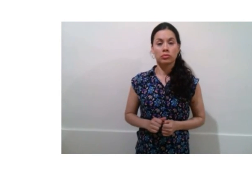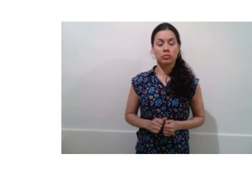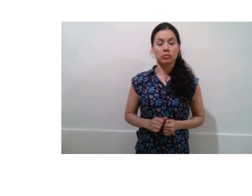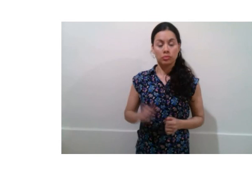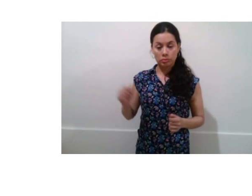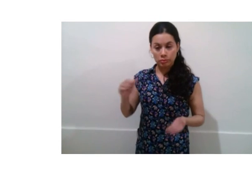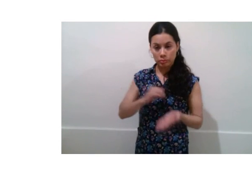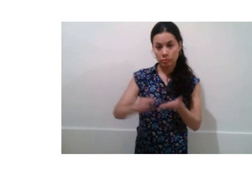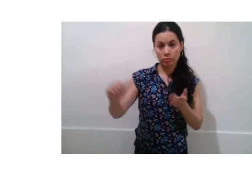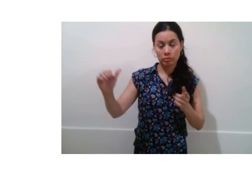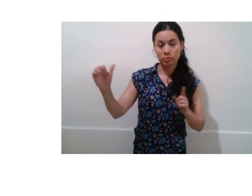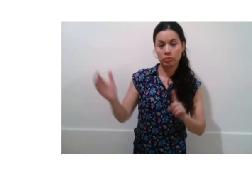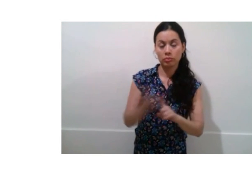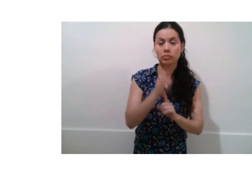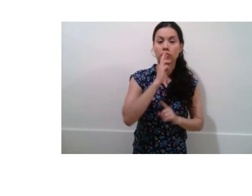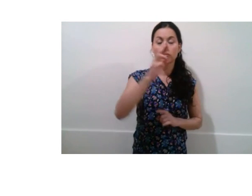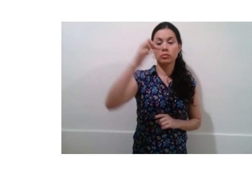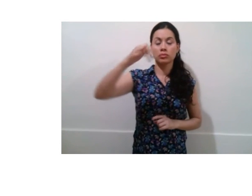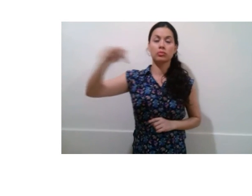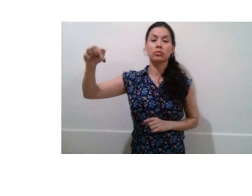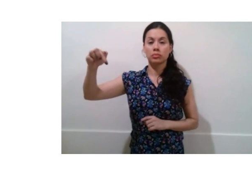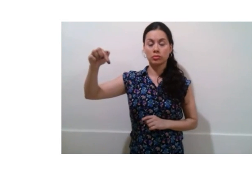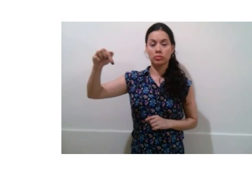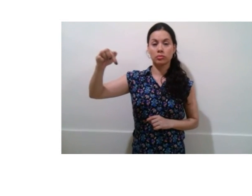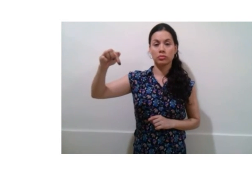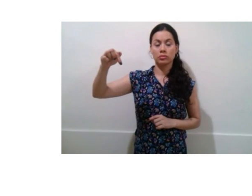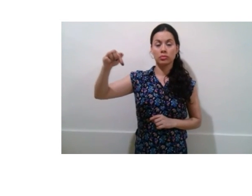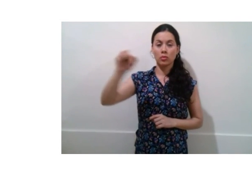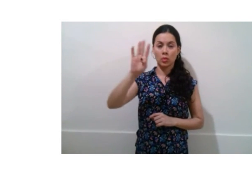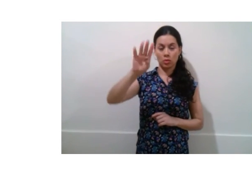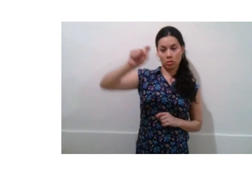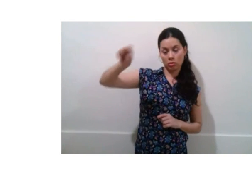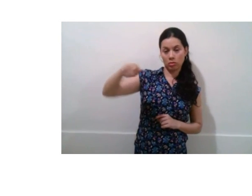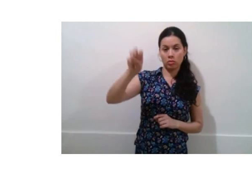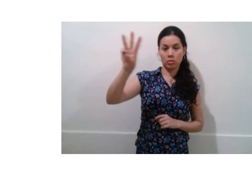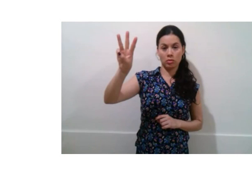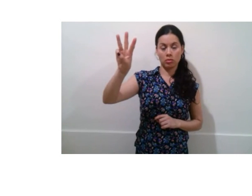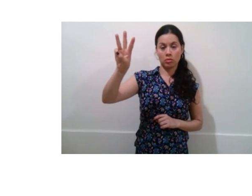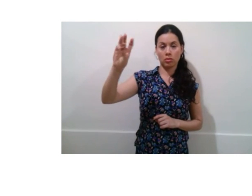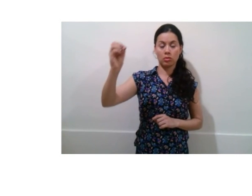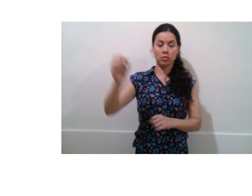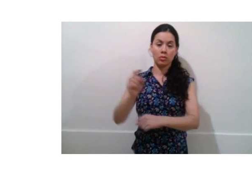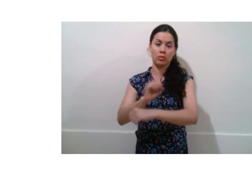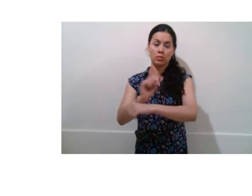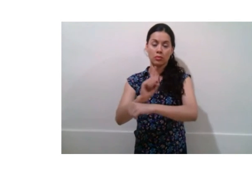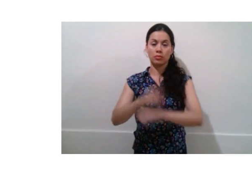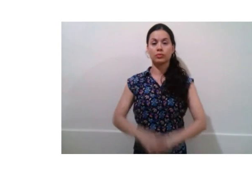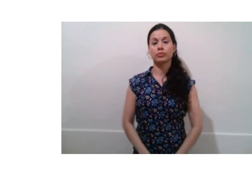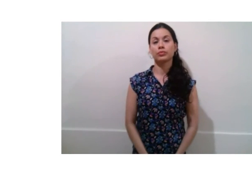dándonos como resultado un periodo de 4,30 segundos.